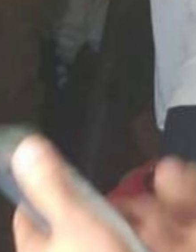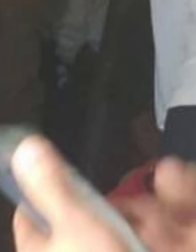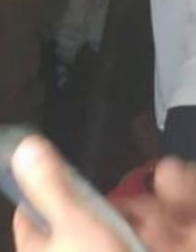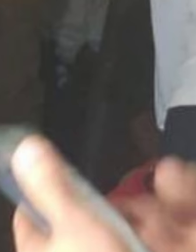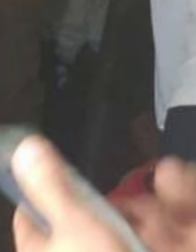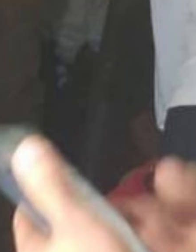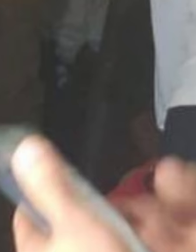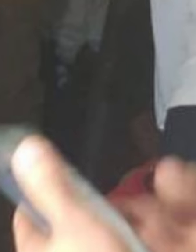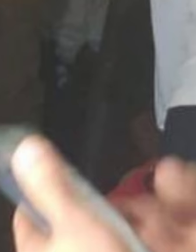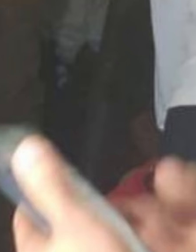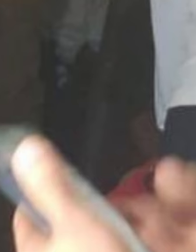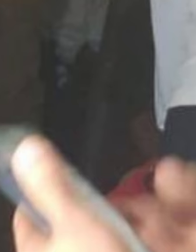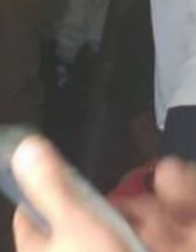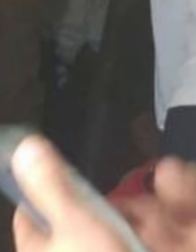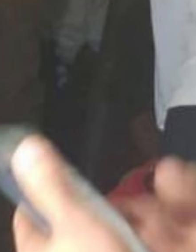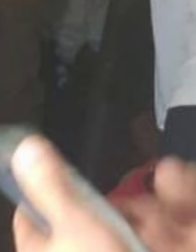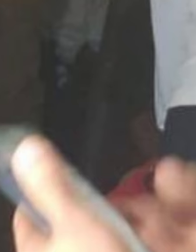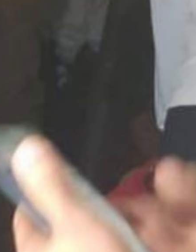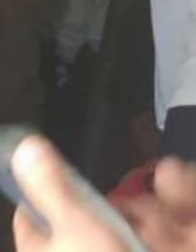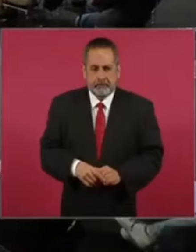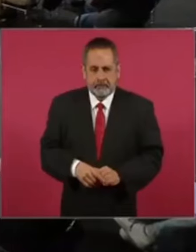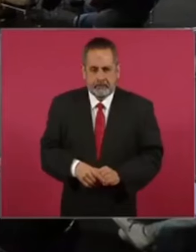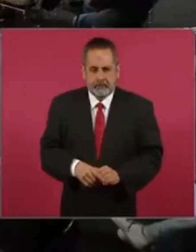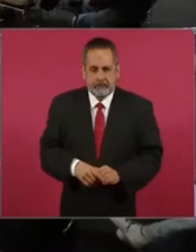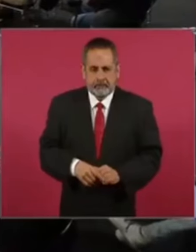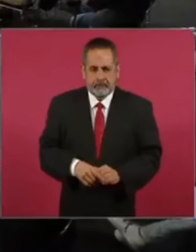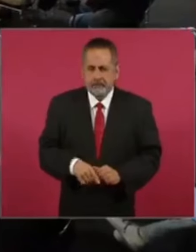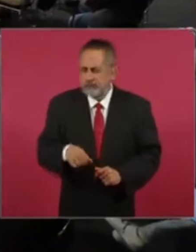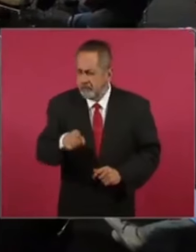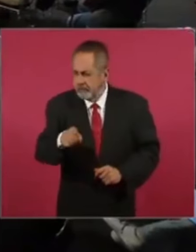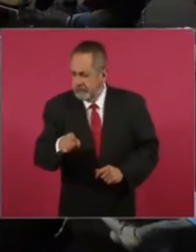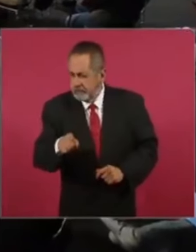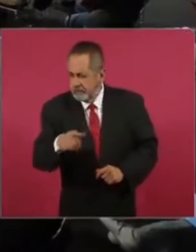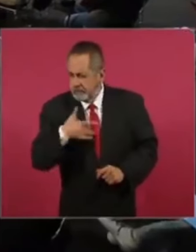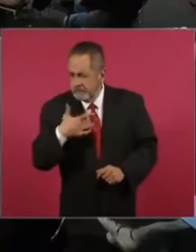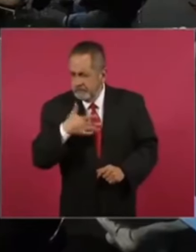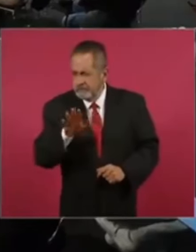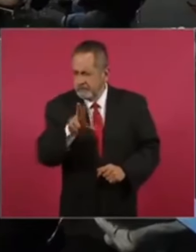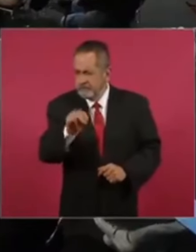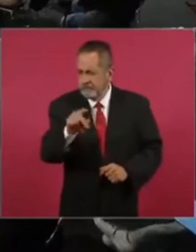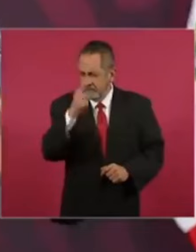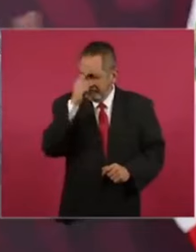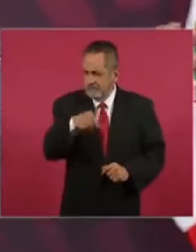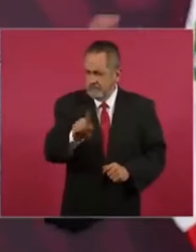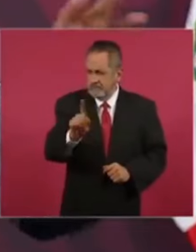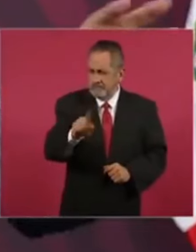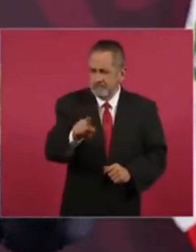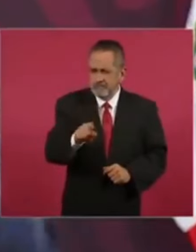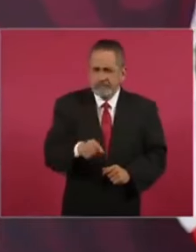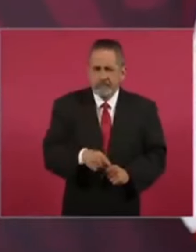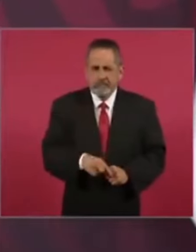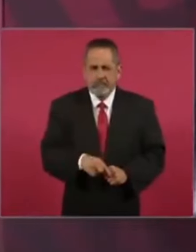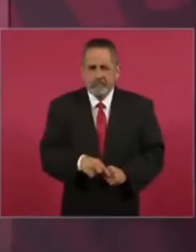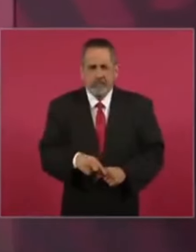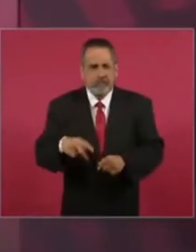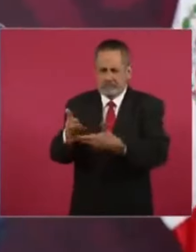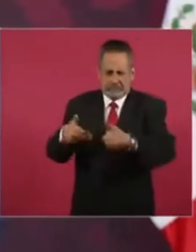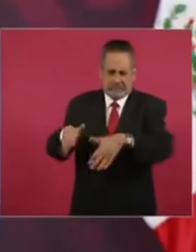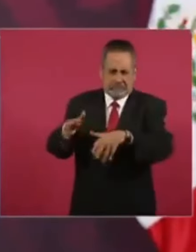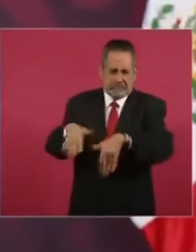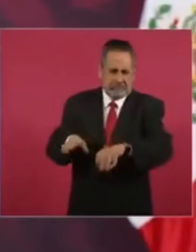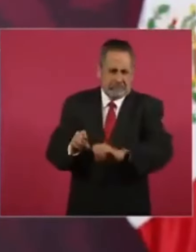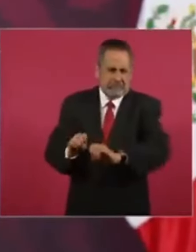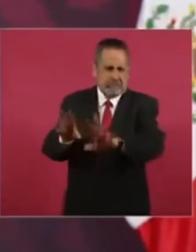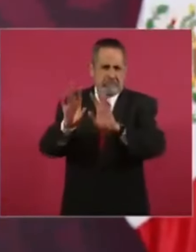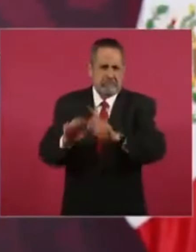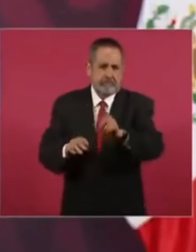las que hay un bebé, que habían sido secuestradas el 30 de diciembre en la autopista Reynosa-Matamoros de Tamaulipas. Soltaron a los mexicanos